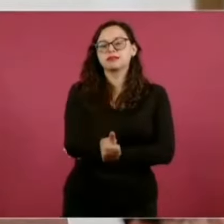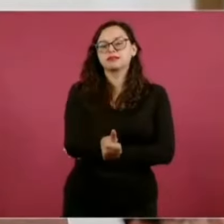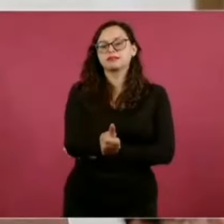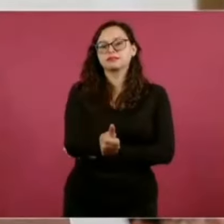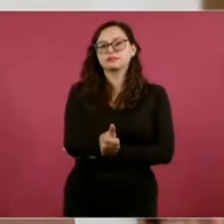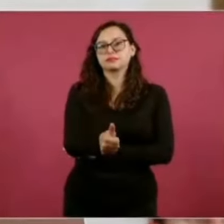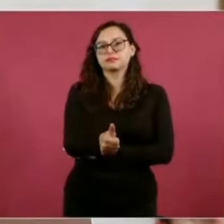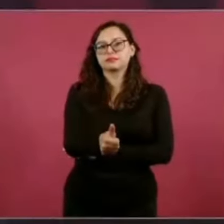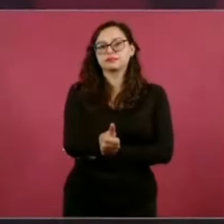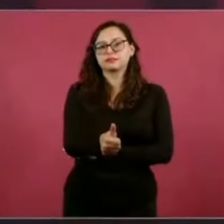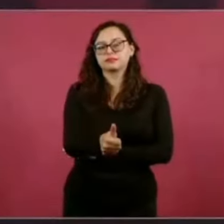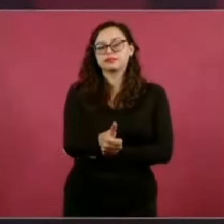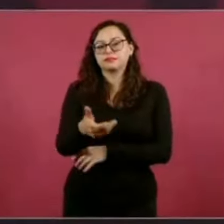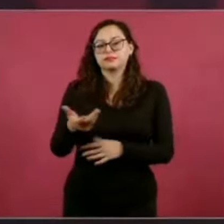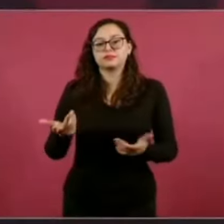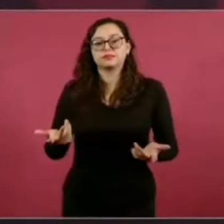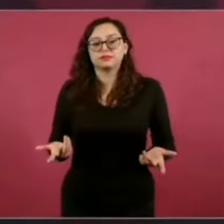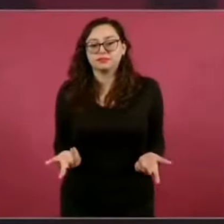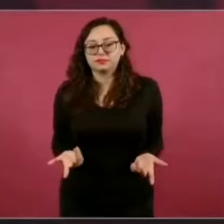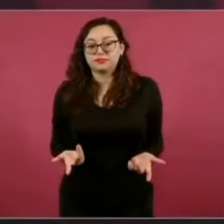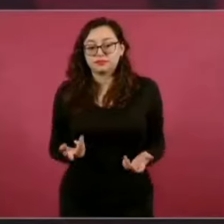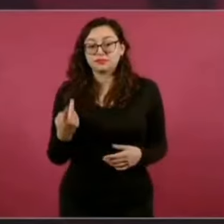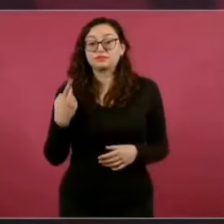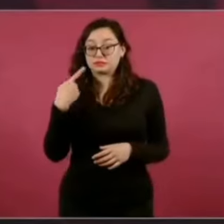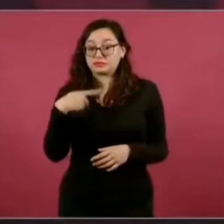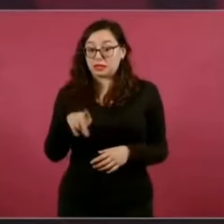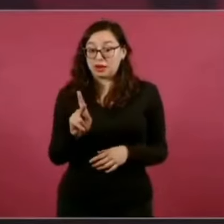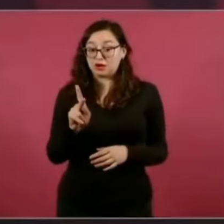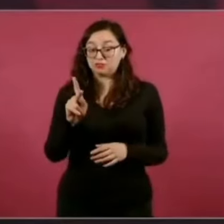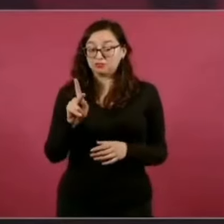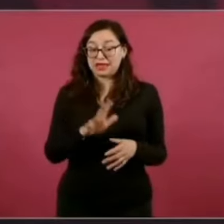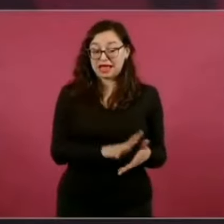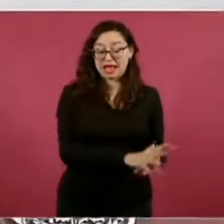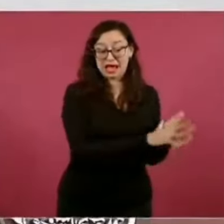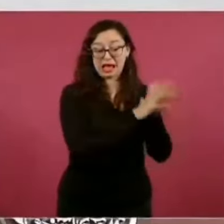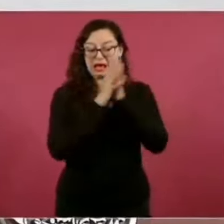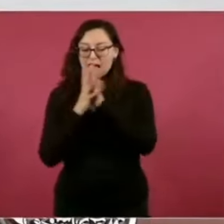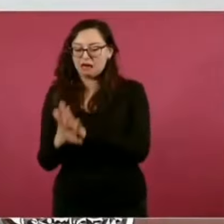Sin embargo, se trata de una transformación profunda,